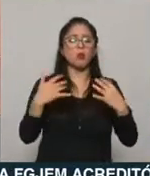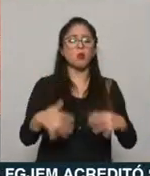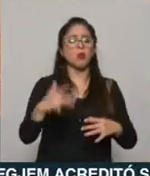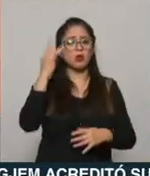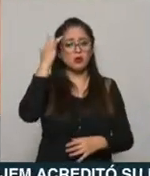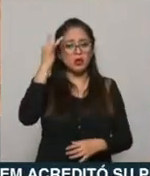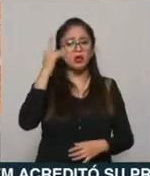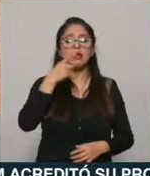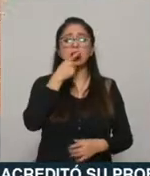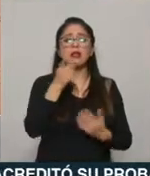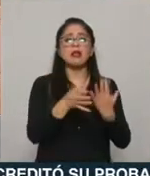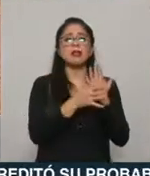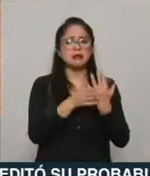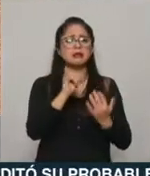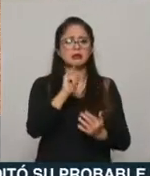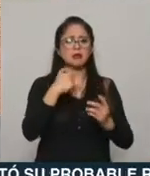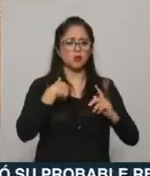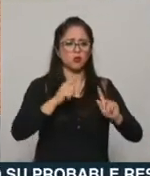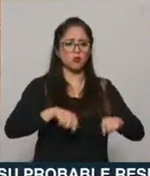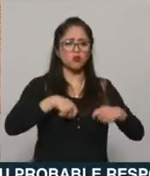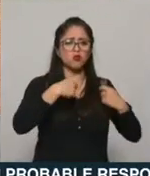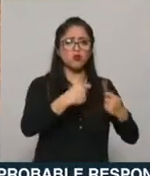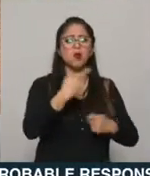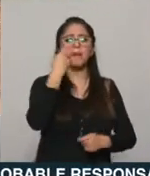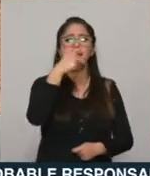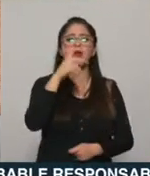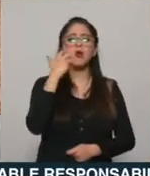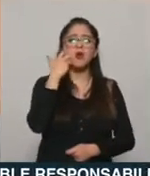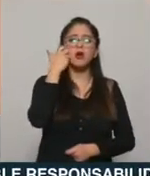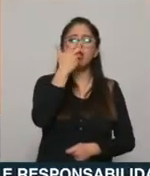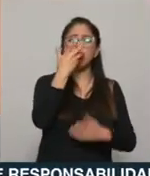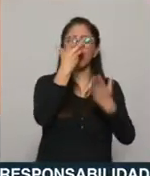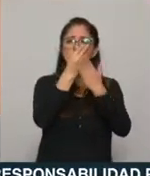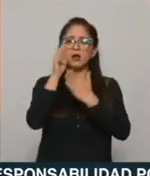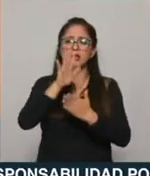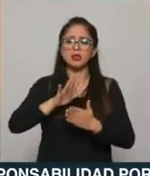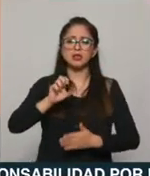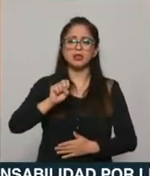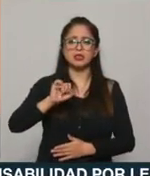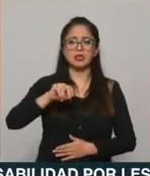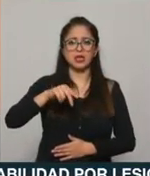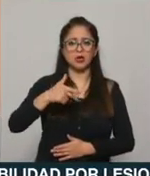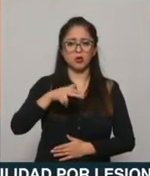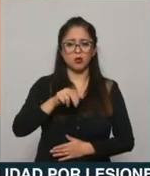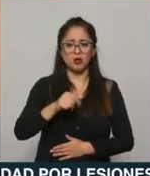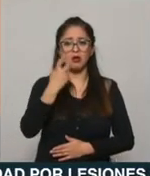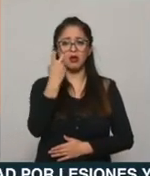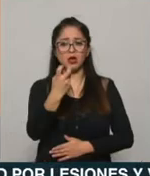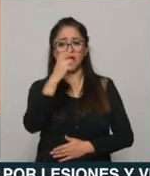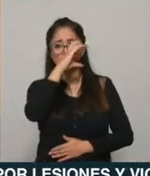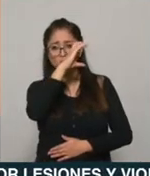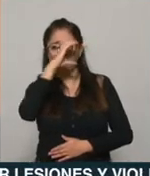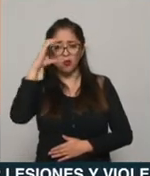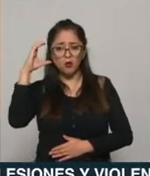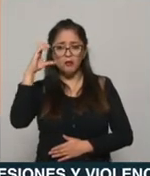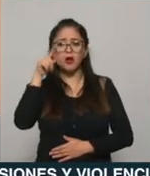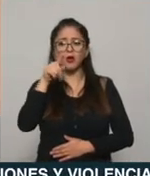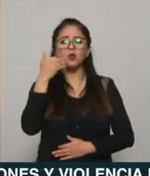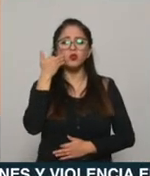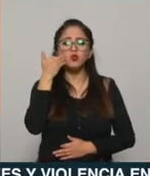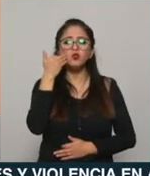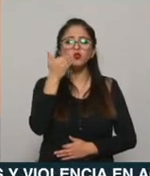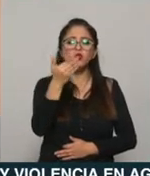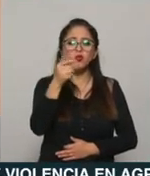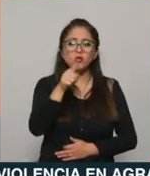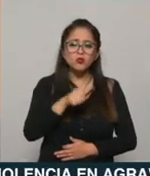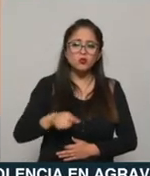dijo, yo lo dono, pero quiero que copien la sinagoga de donde yo vengo. Y bueno, aquí tenemos una fotografía que se puede mostrar